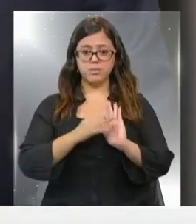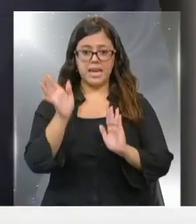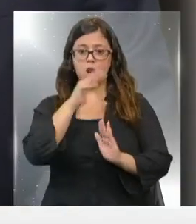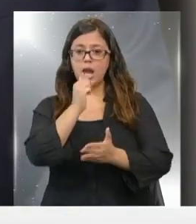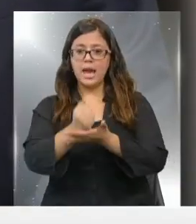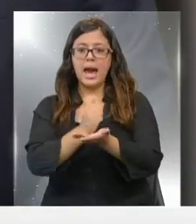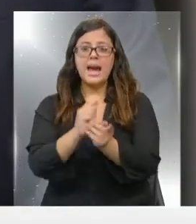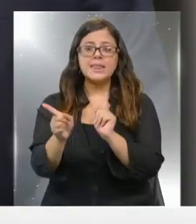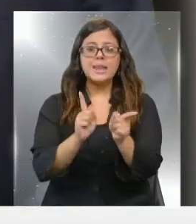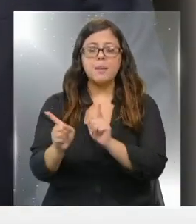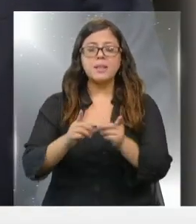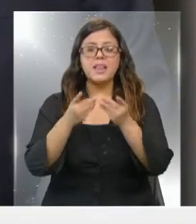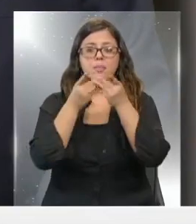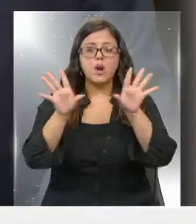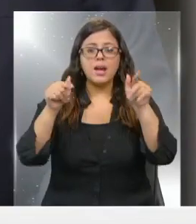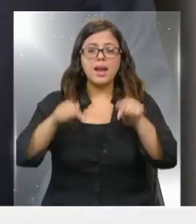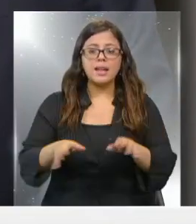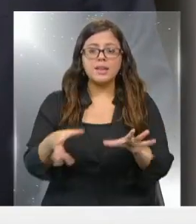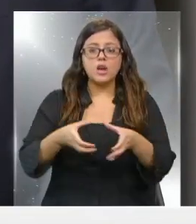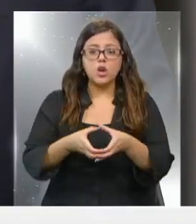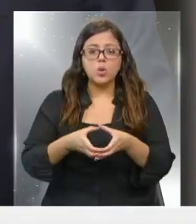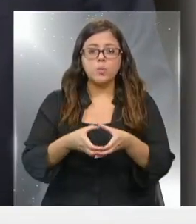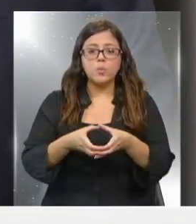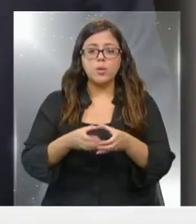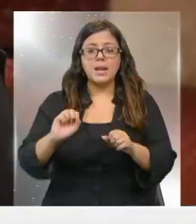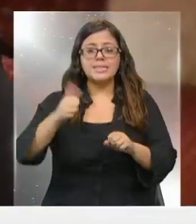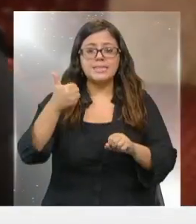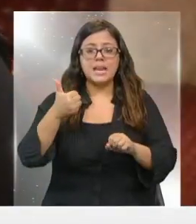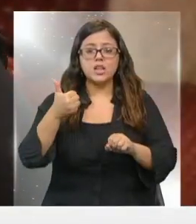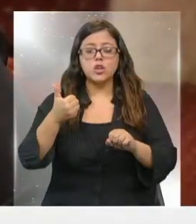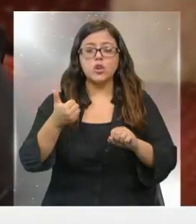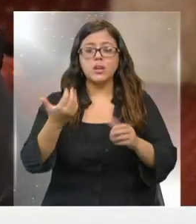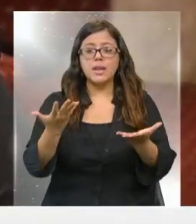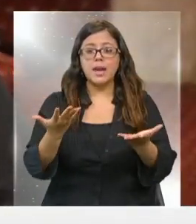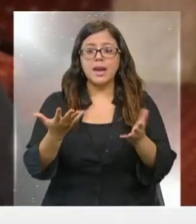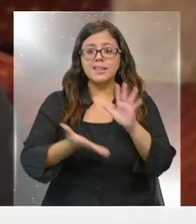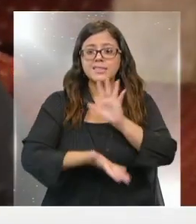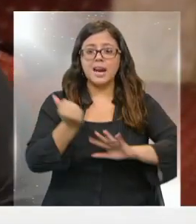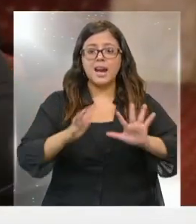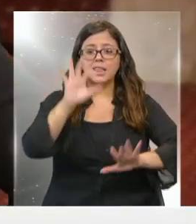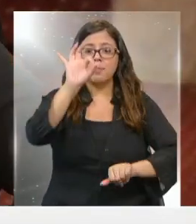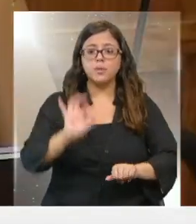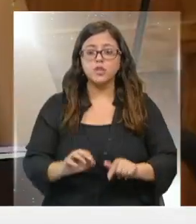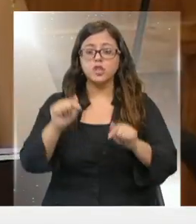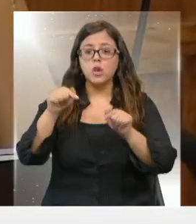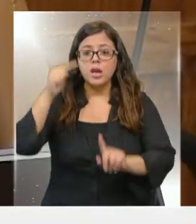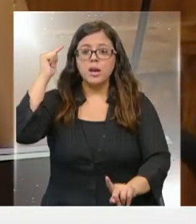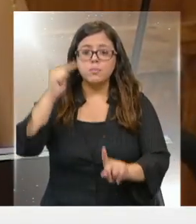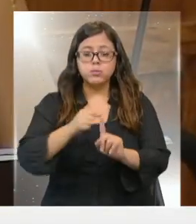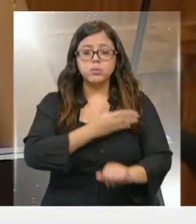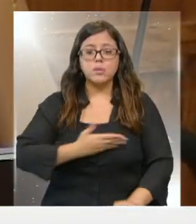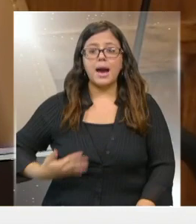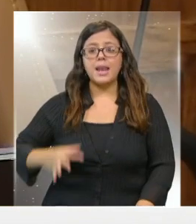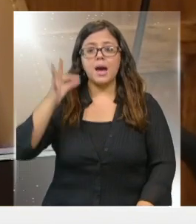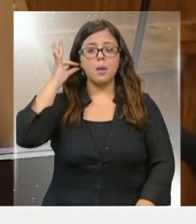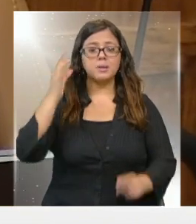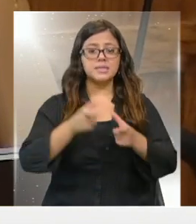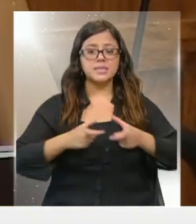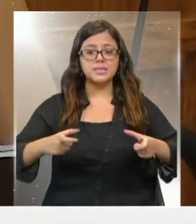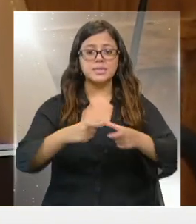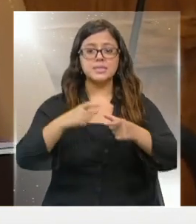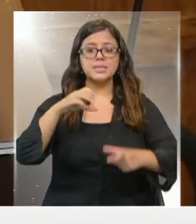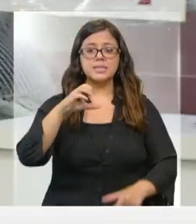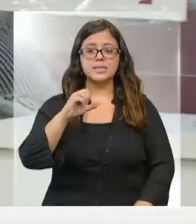tramite democráticamente en esta Cámara el sexto retiro. Los dardos dirigidos directamente a la presidenta de la Comisión,